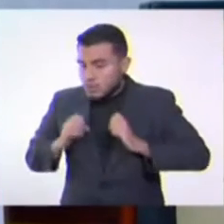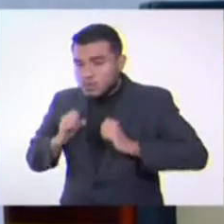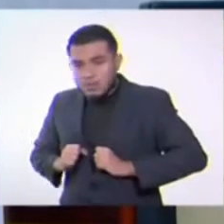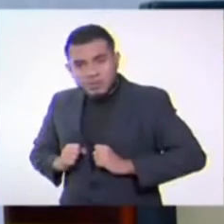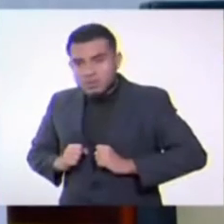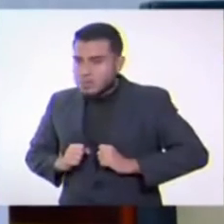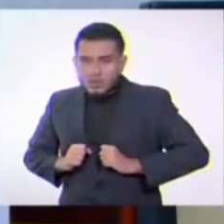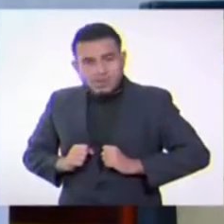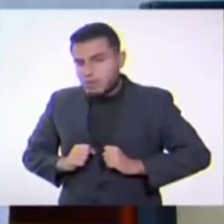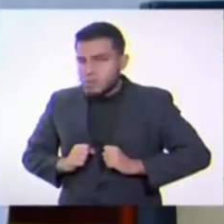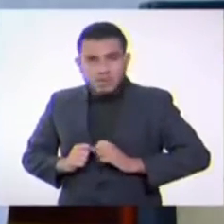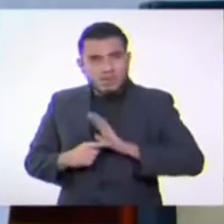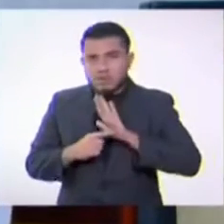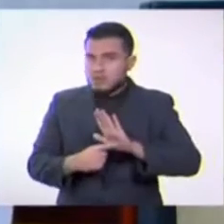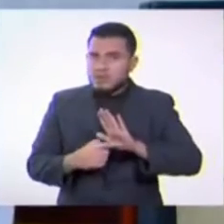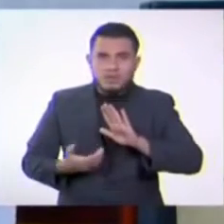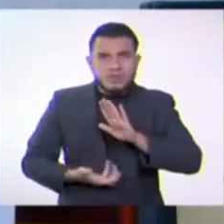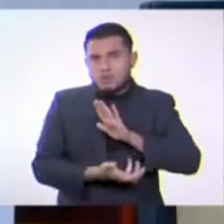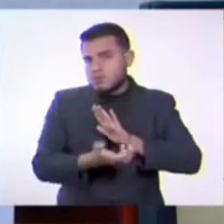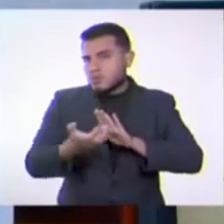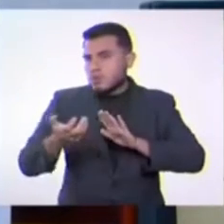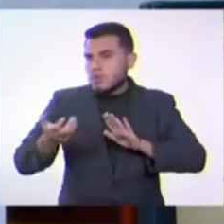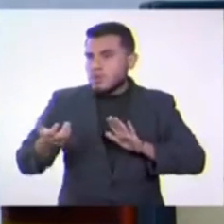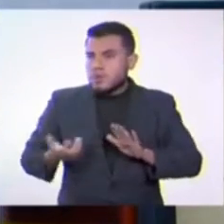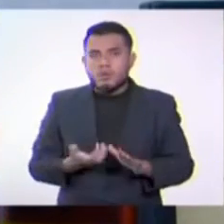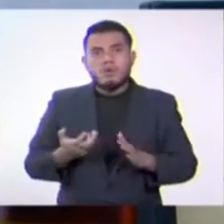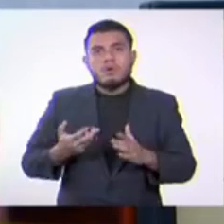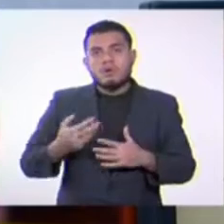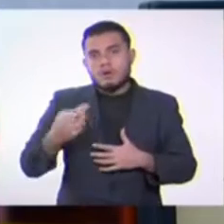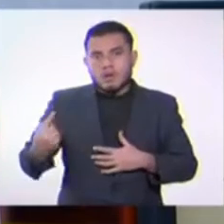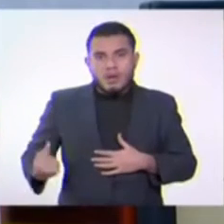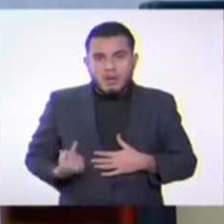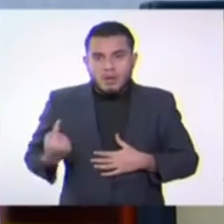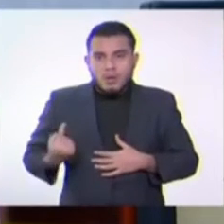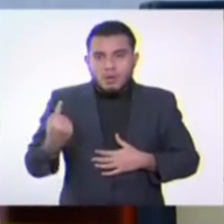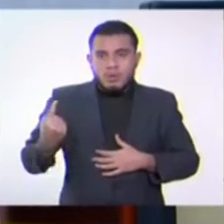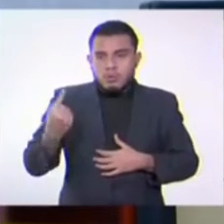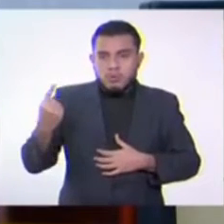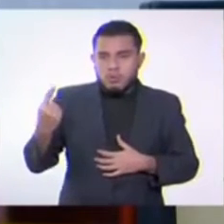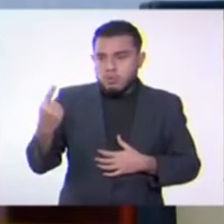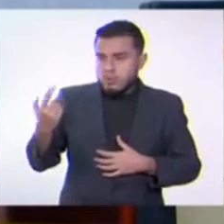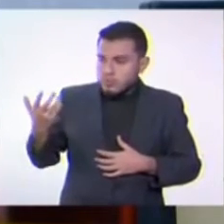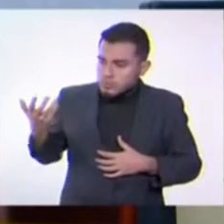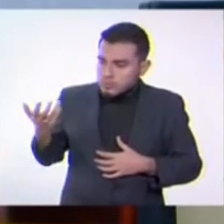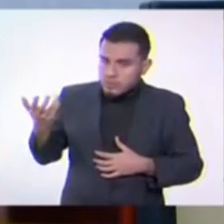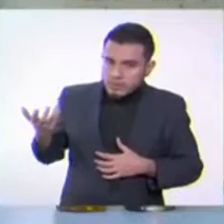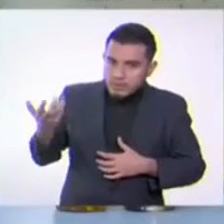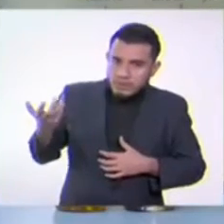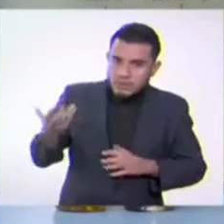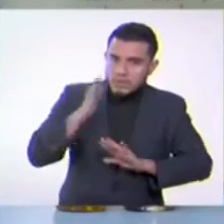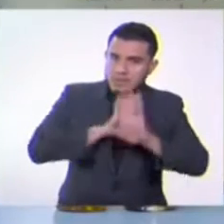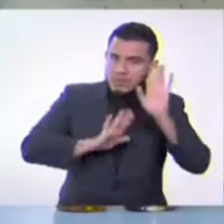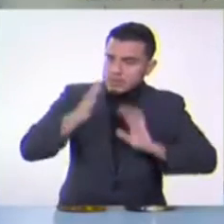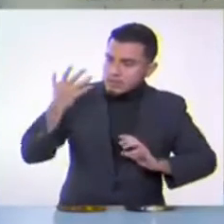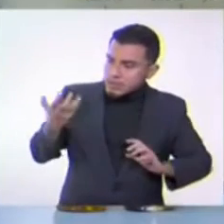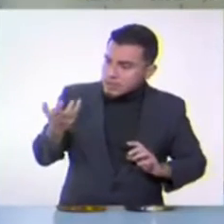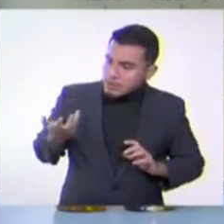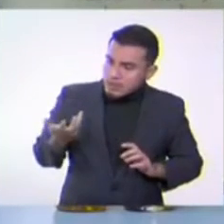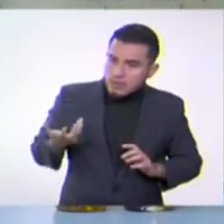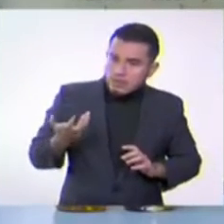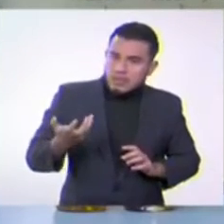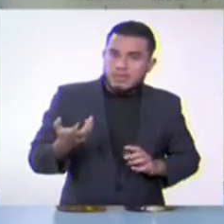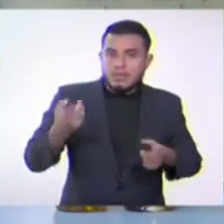no reflejan todos los caminos evolutivos que han llevado los seres vivos. Entonces esto ha llevado a